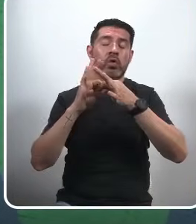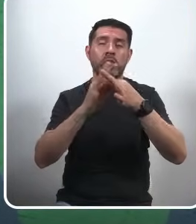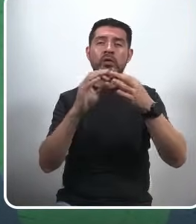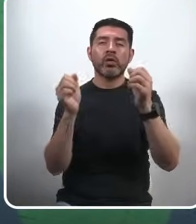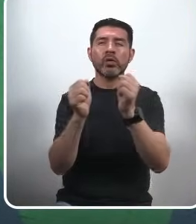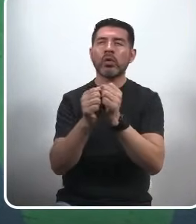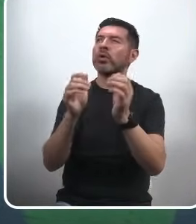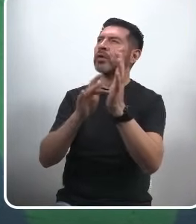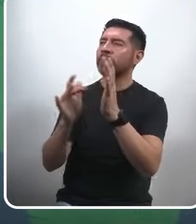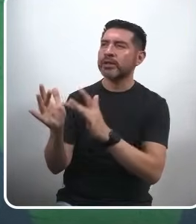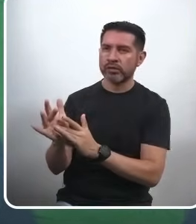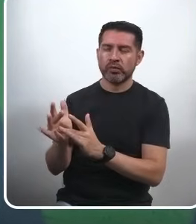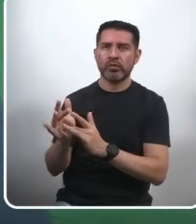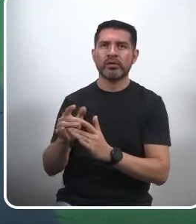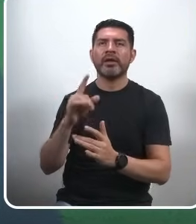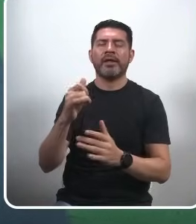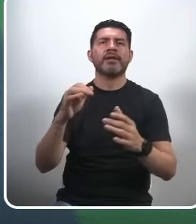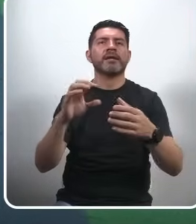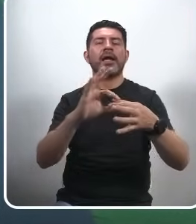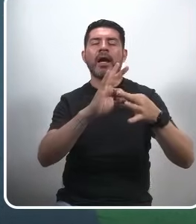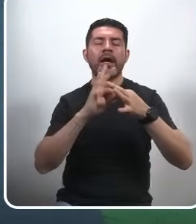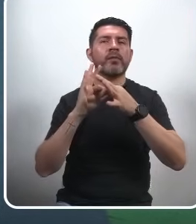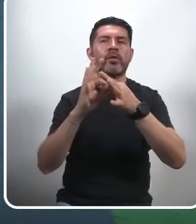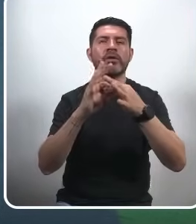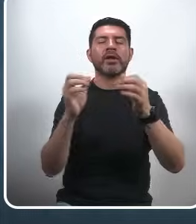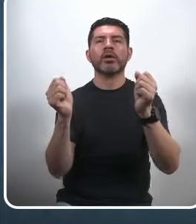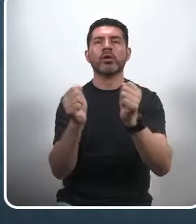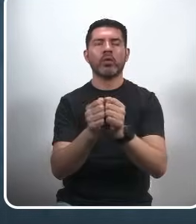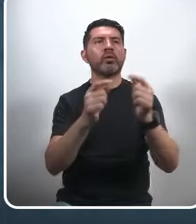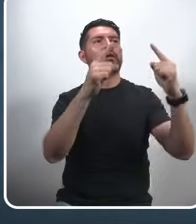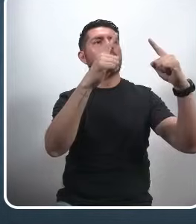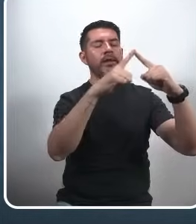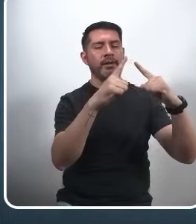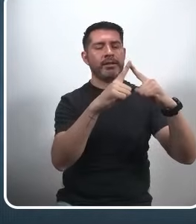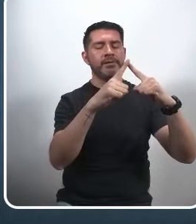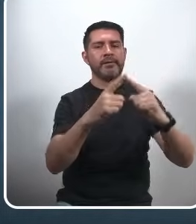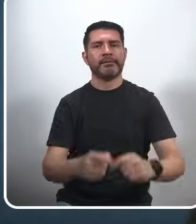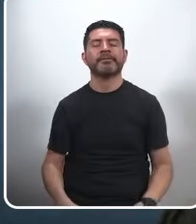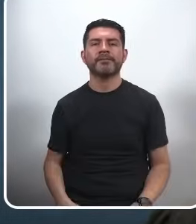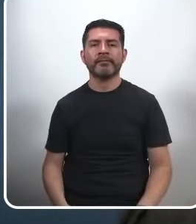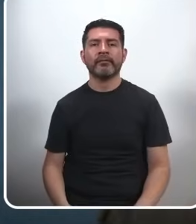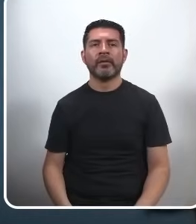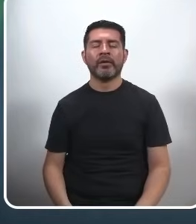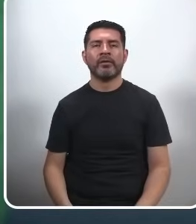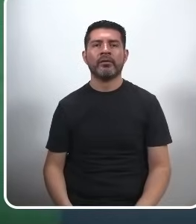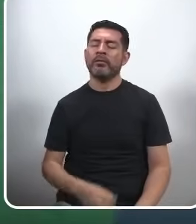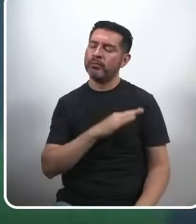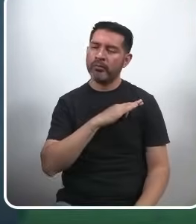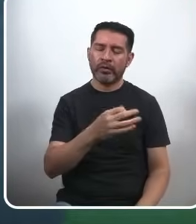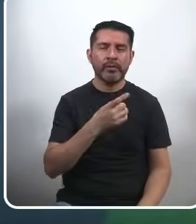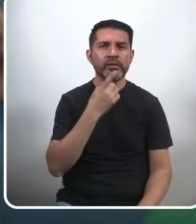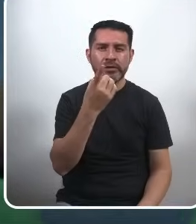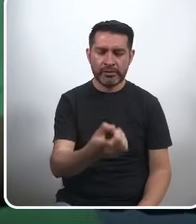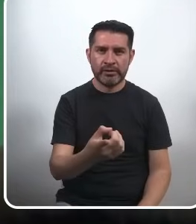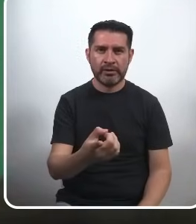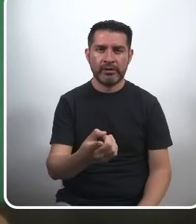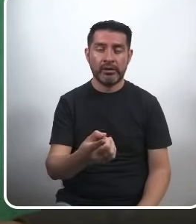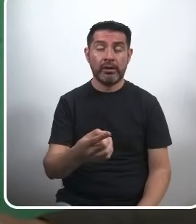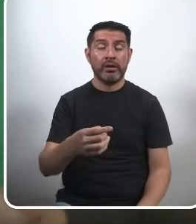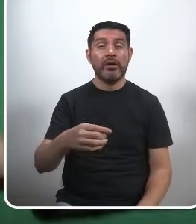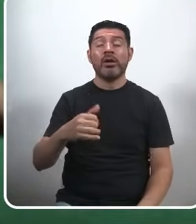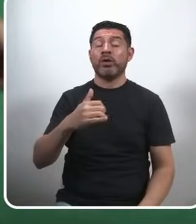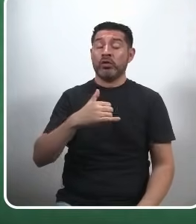es armonía con la iglesia. Puedes decir: no, yo amo a Cristo, pero fuchi la